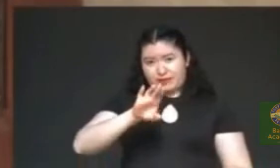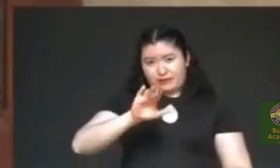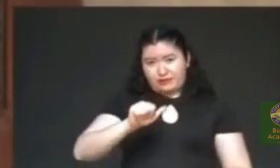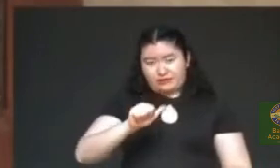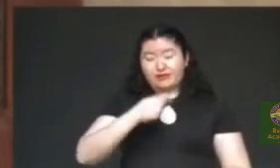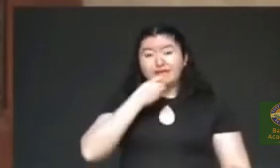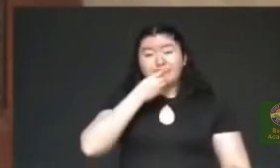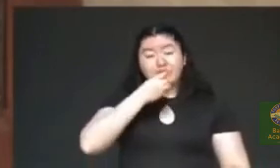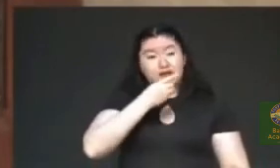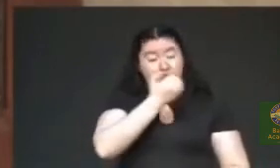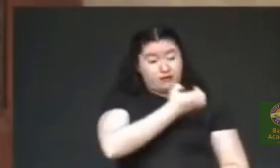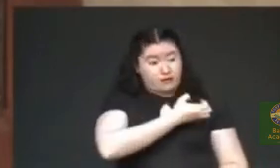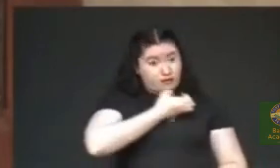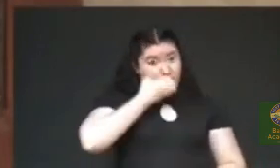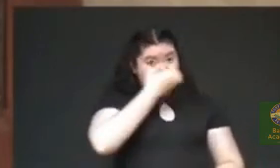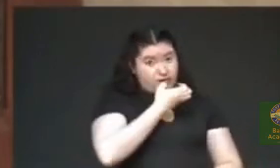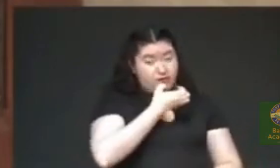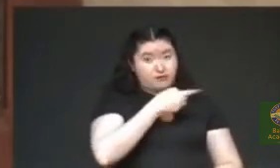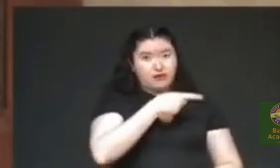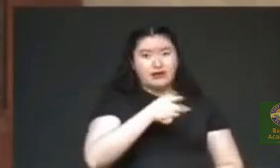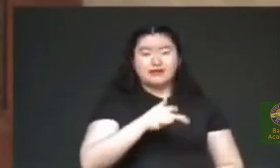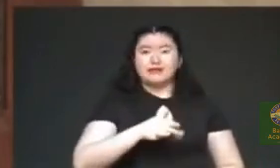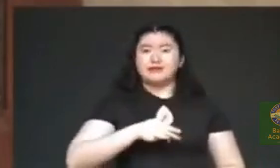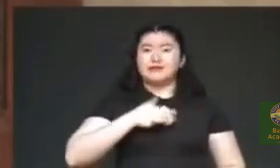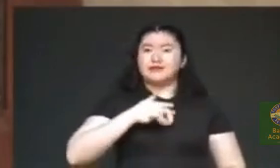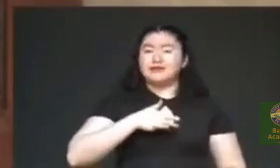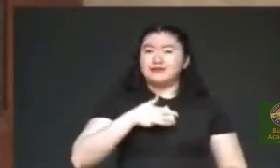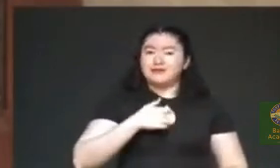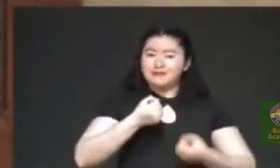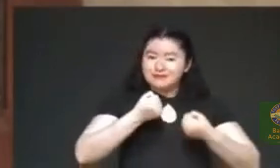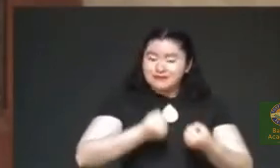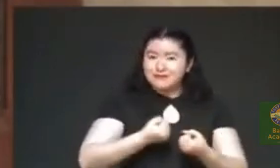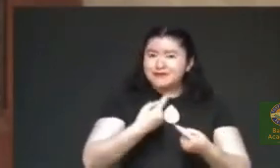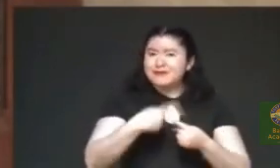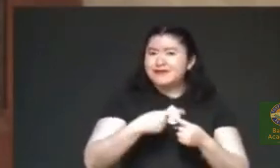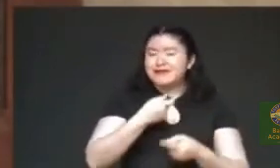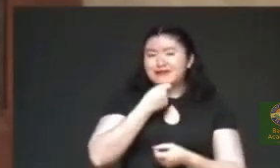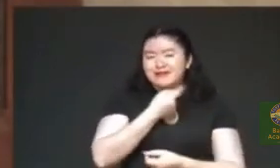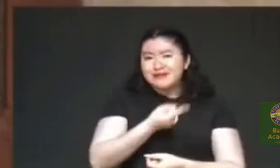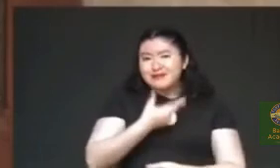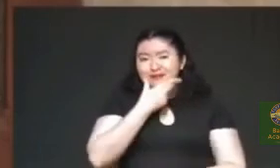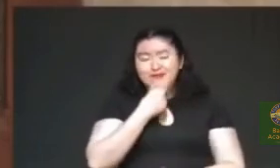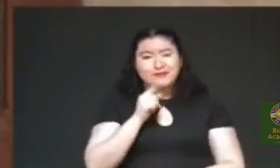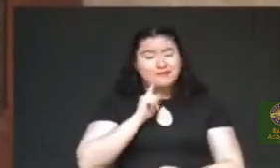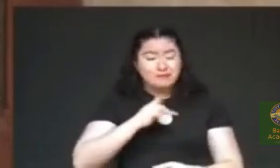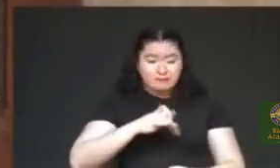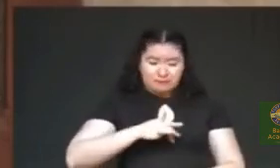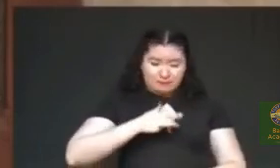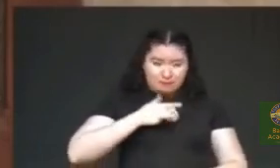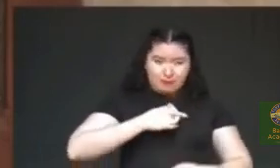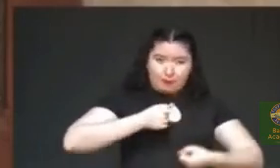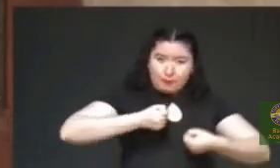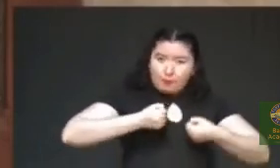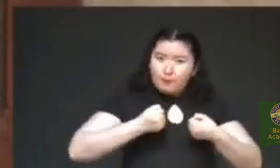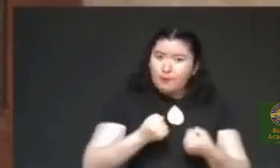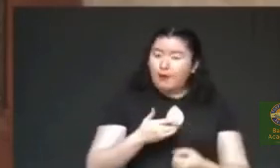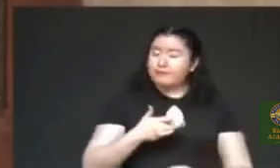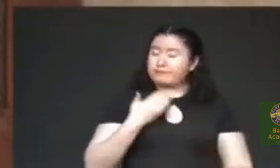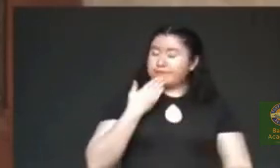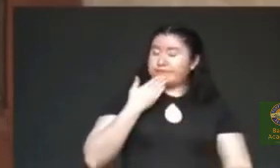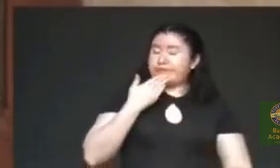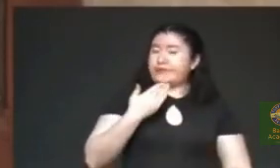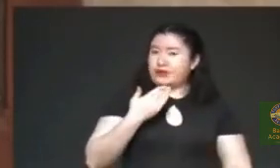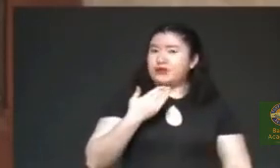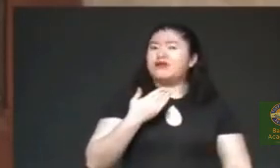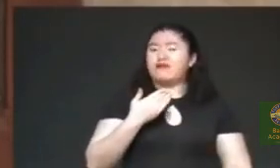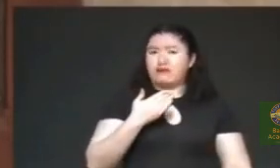es el lugar más seguro para los niños y niñas. Esto toda la evidencia está